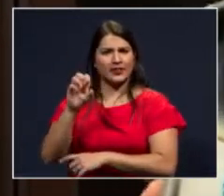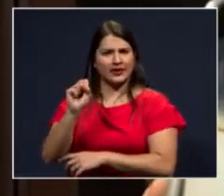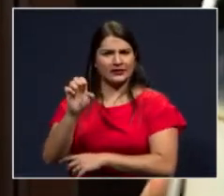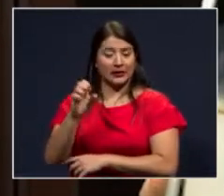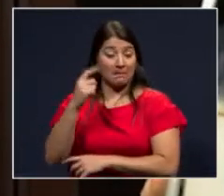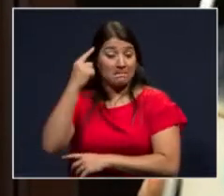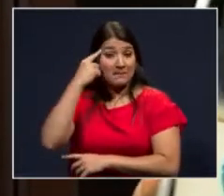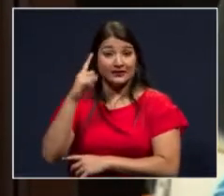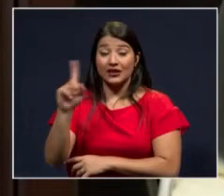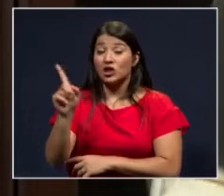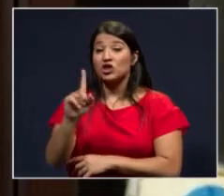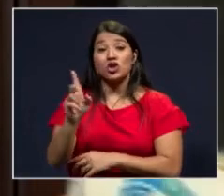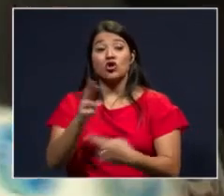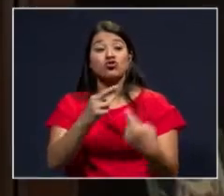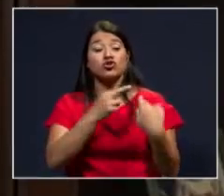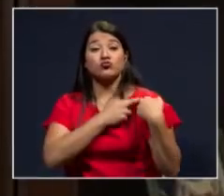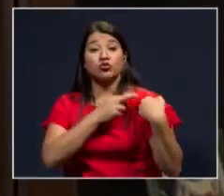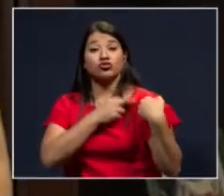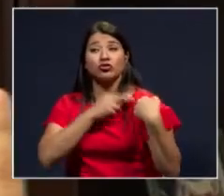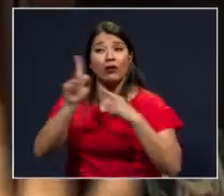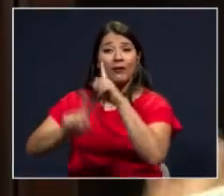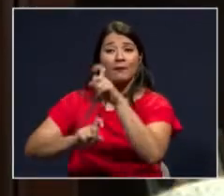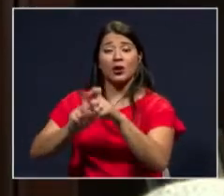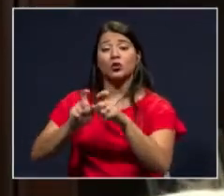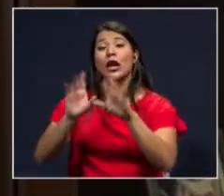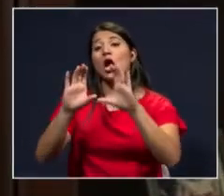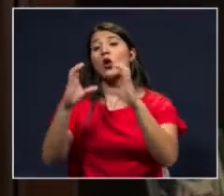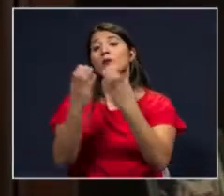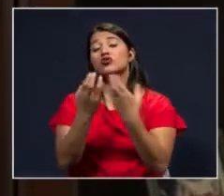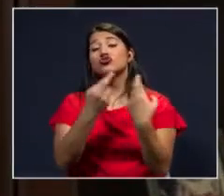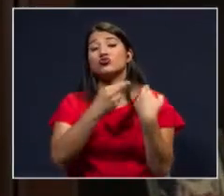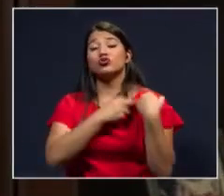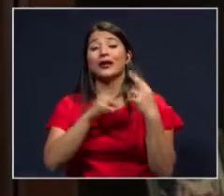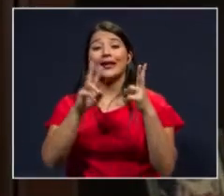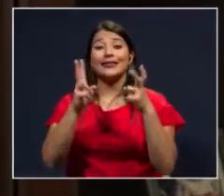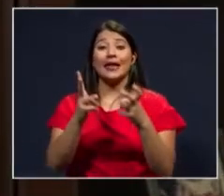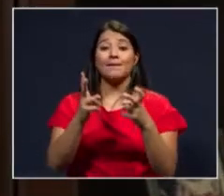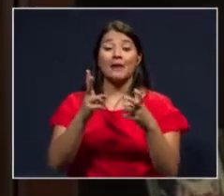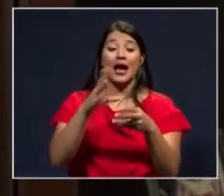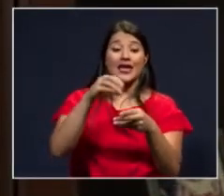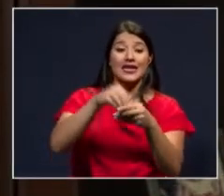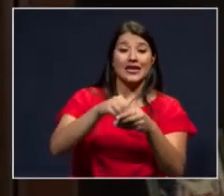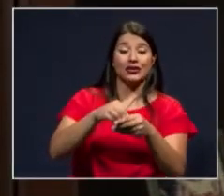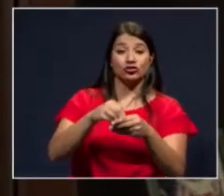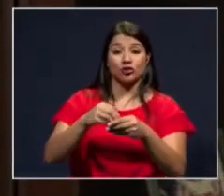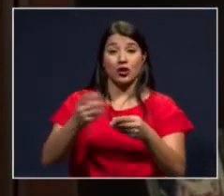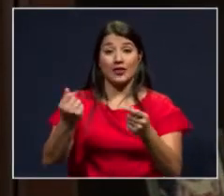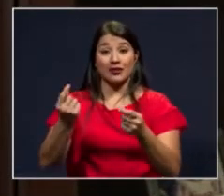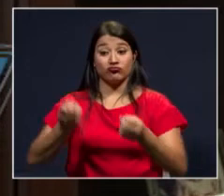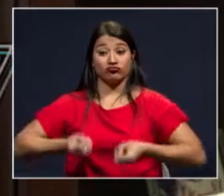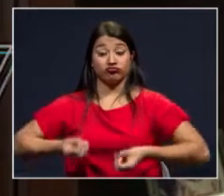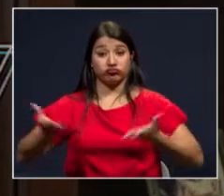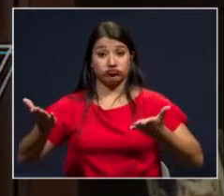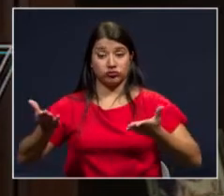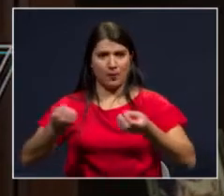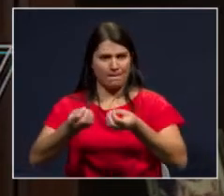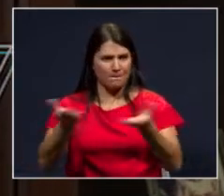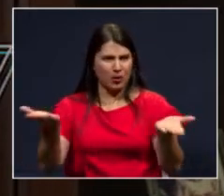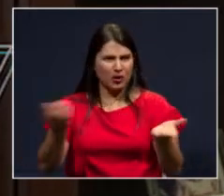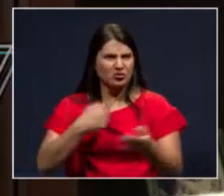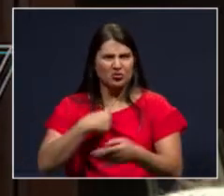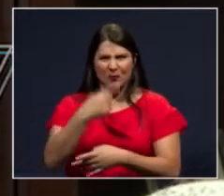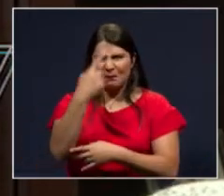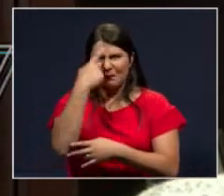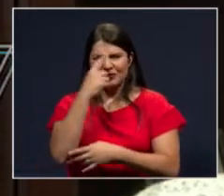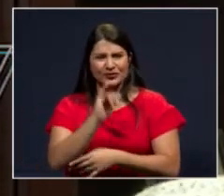verlo a la Comisión de Ingreso y Gasto Público. Esos temas están ahí en la moción y me parece que eso no tiene nada que ver con